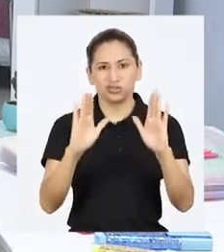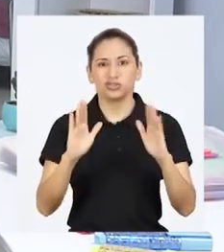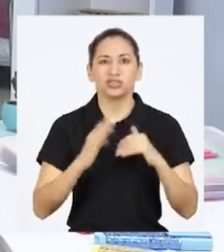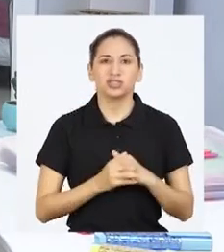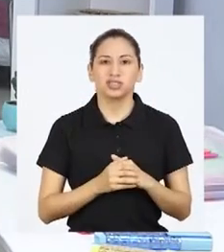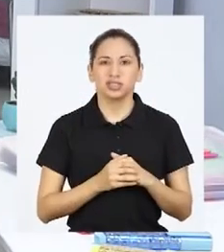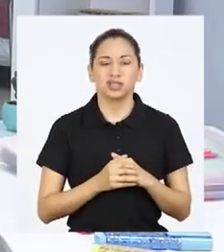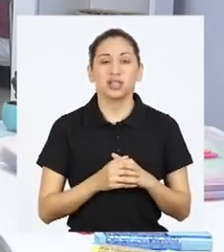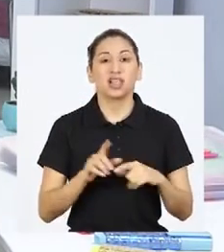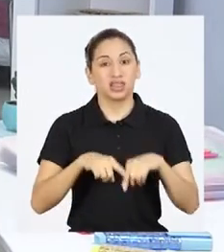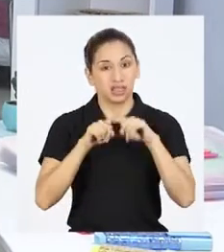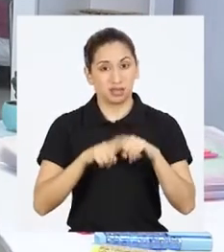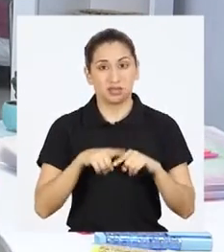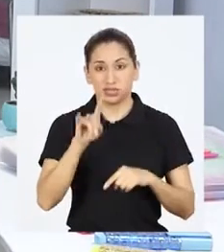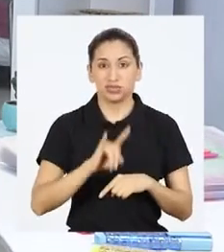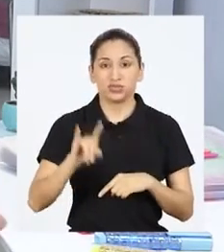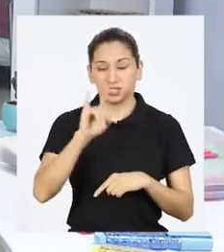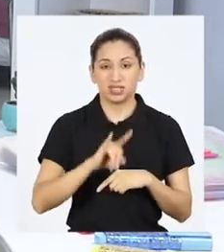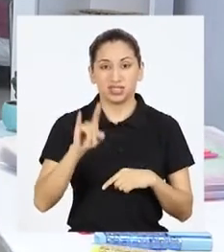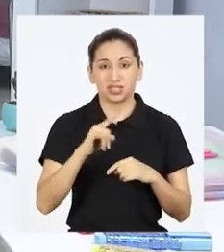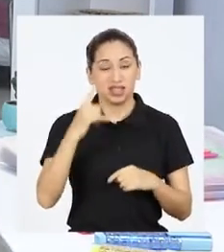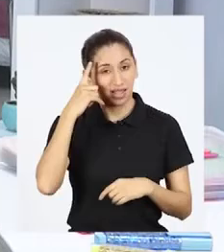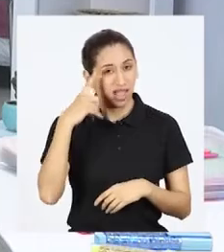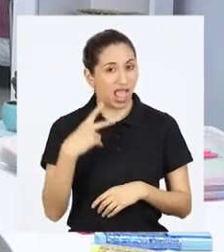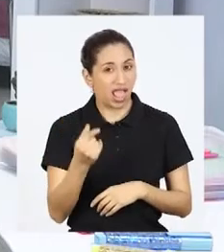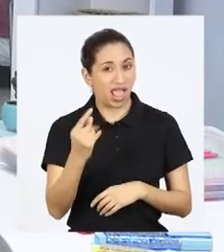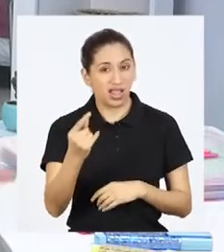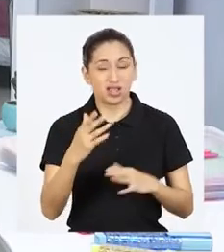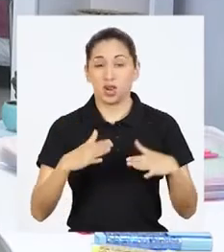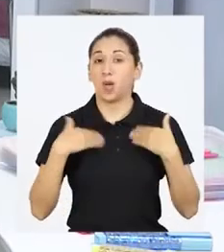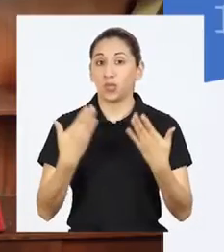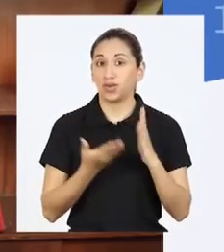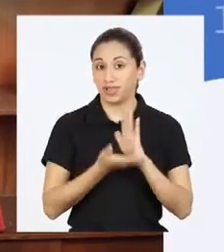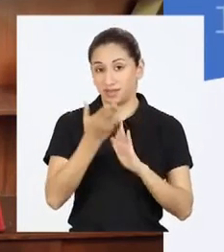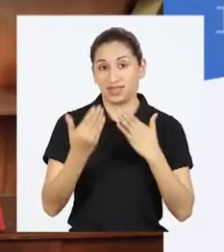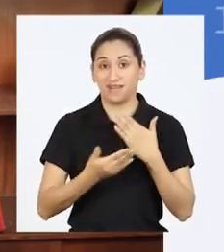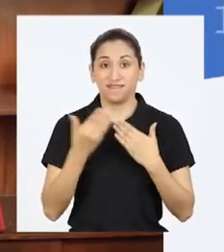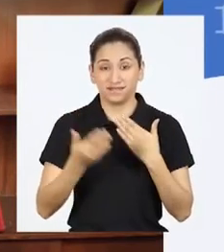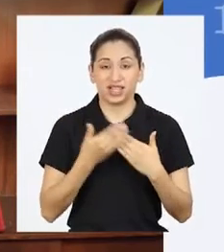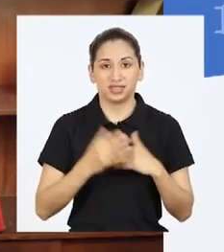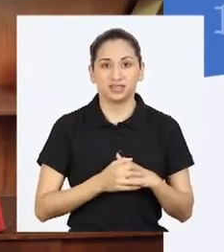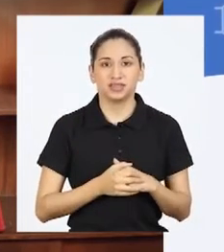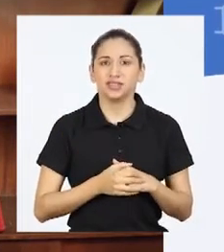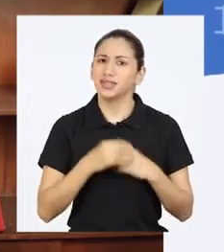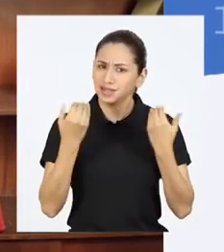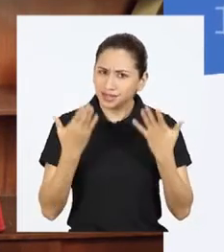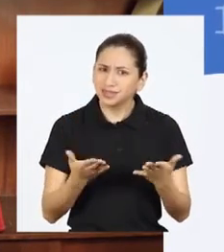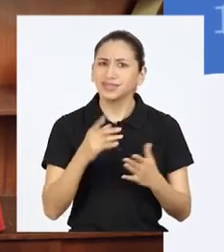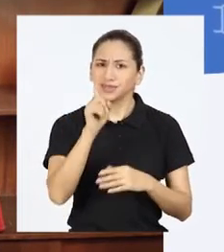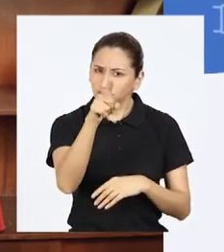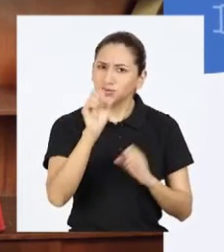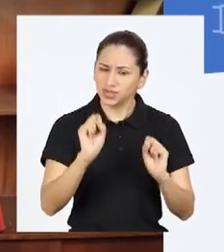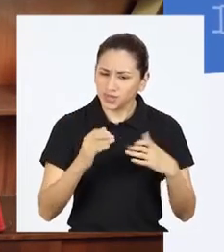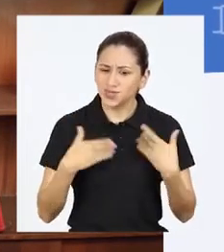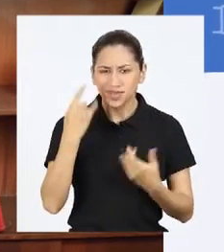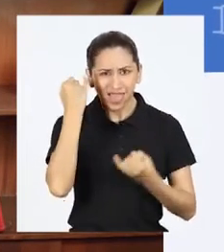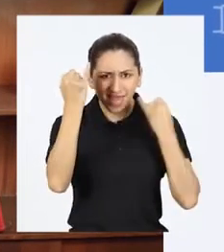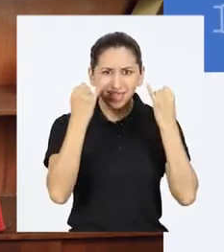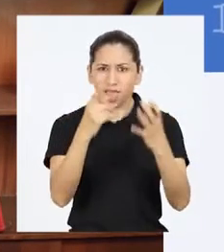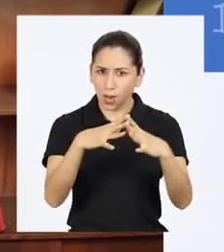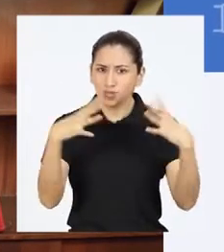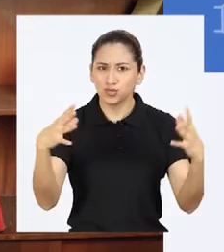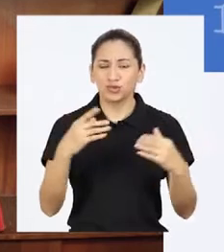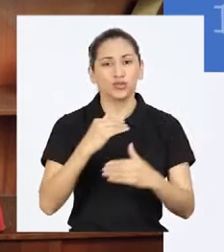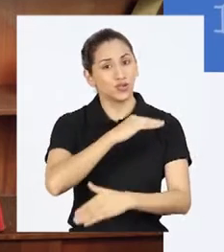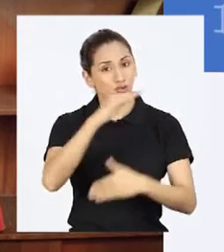creativa. Tal vez utilizando las metodologías ágiles sea más sencillo. Claro que eres creativa, Yamile, y